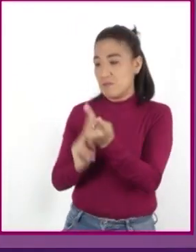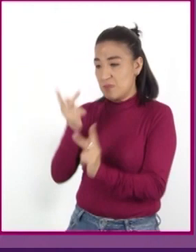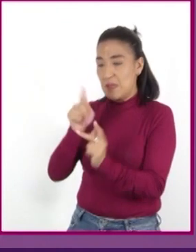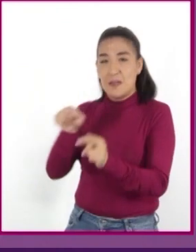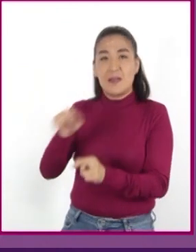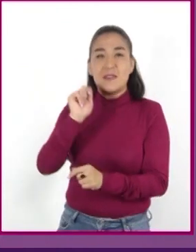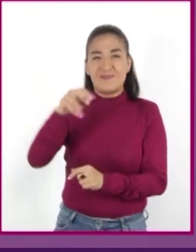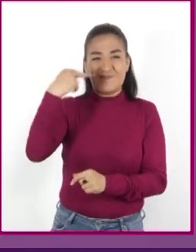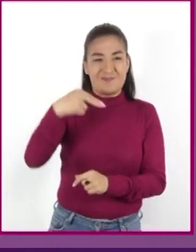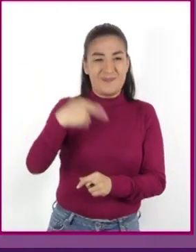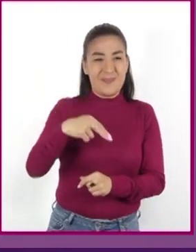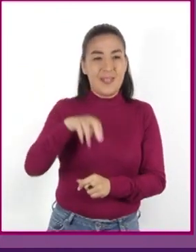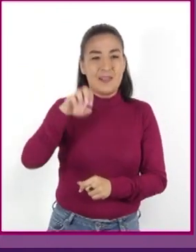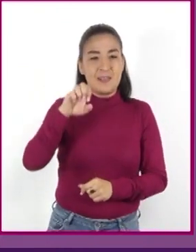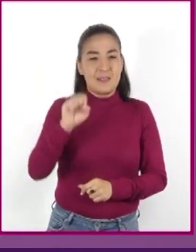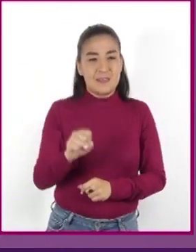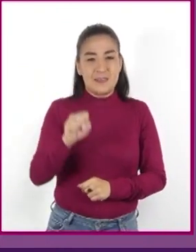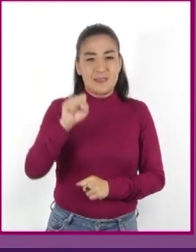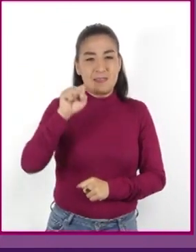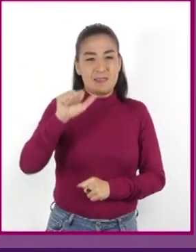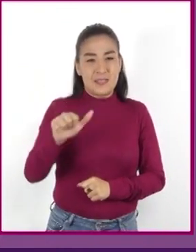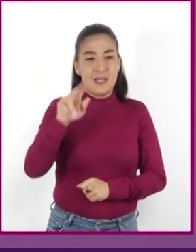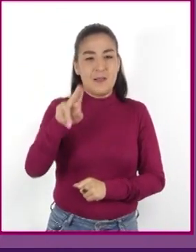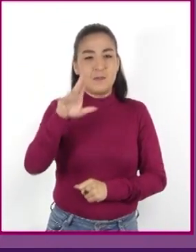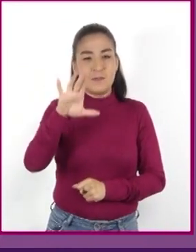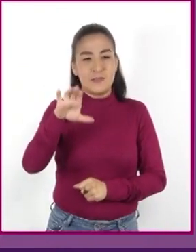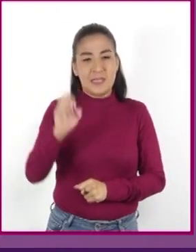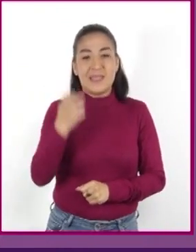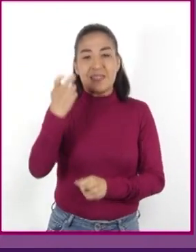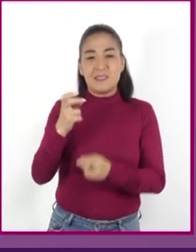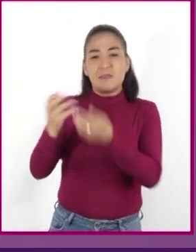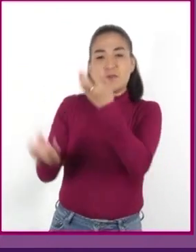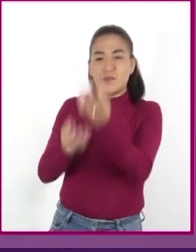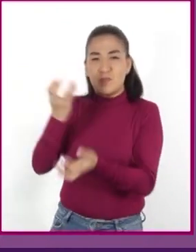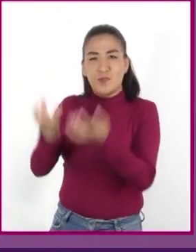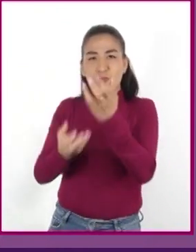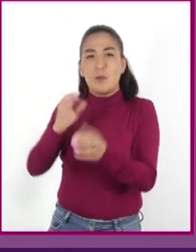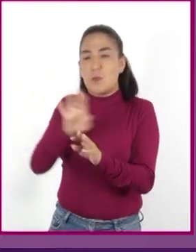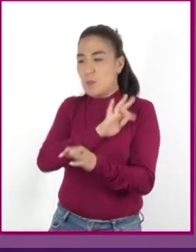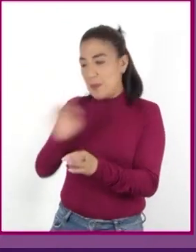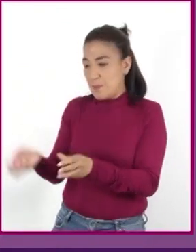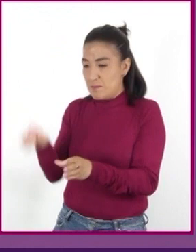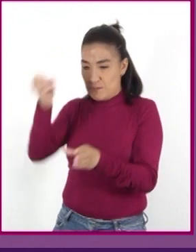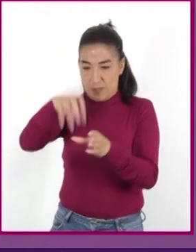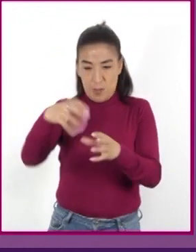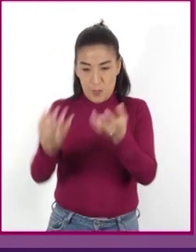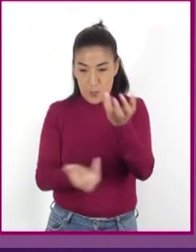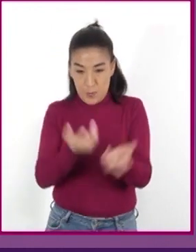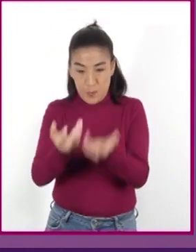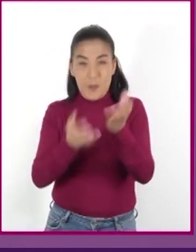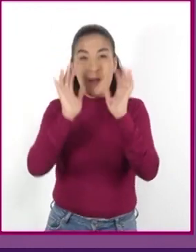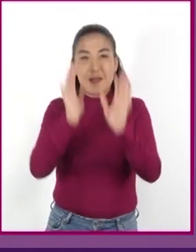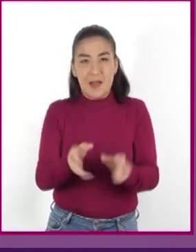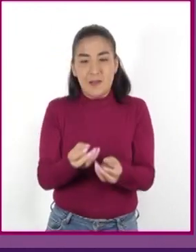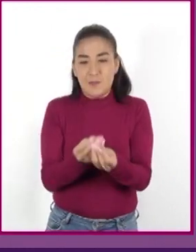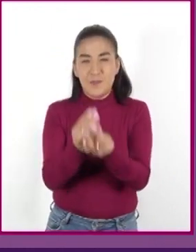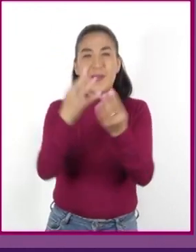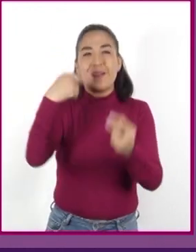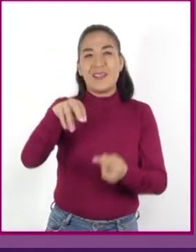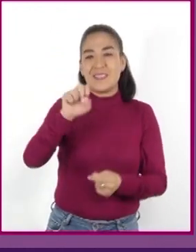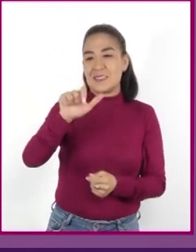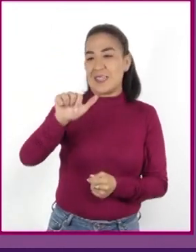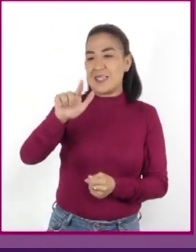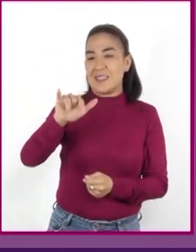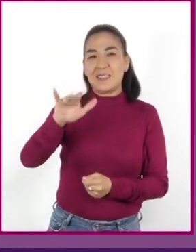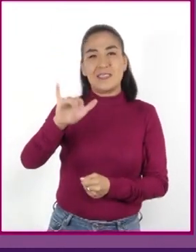como sauce? Esta se ponía a hervir en agua para que la corteza soltara una sustancia llamada salicina